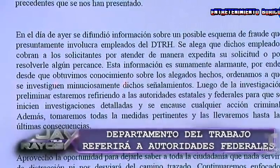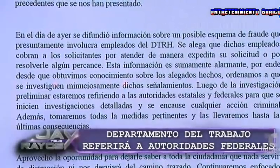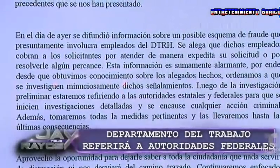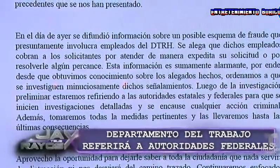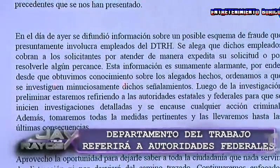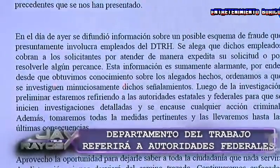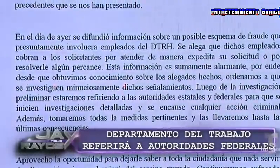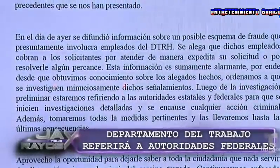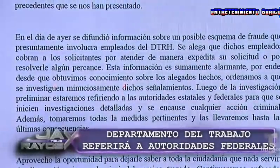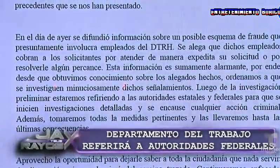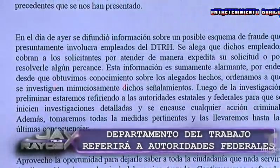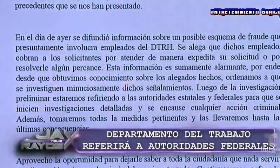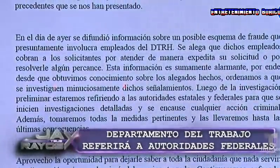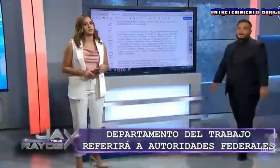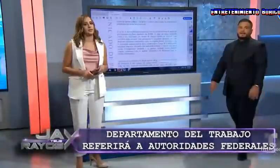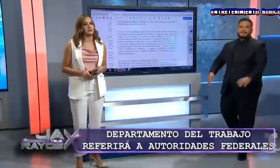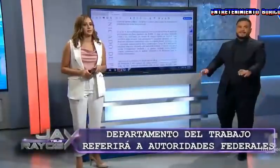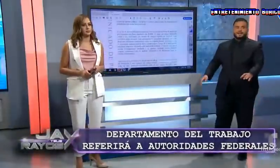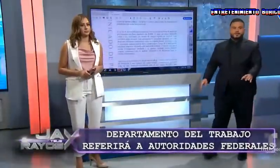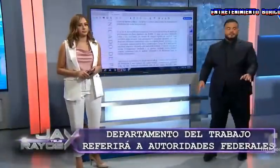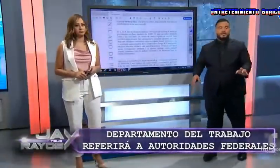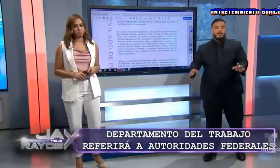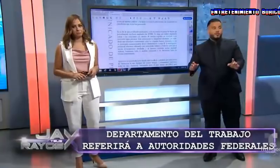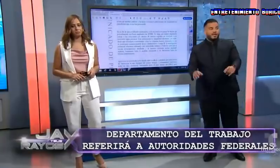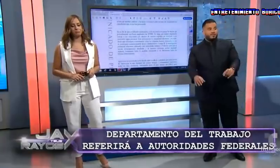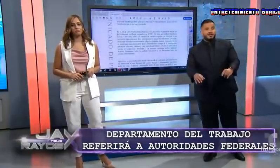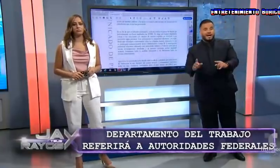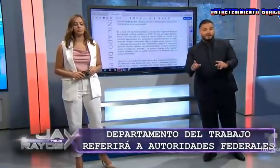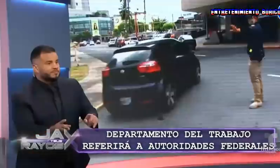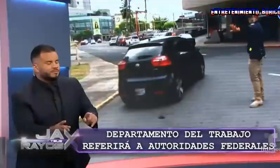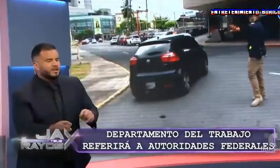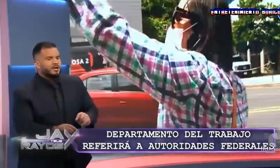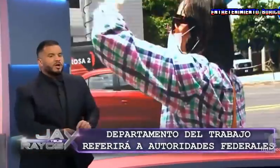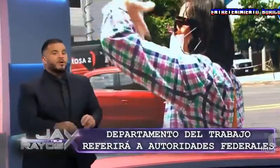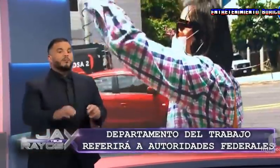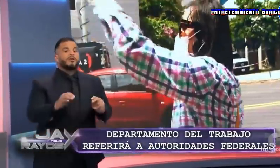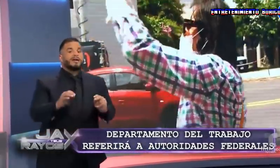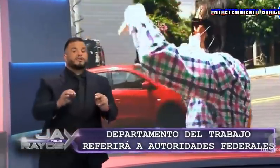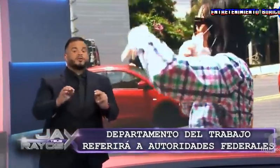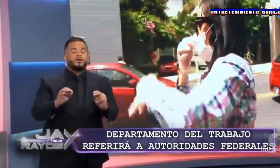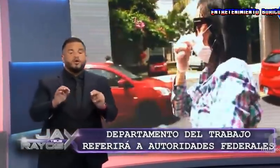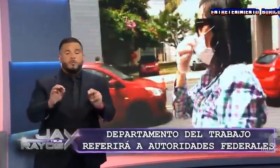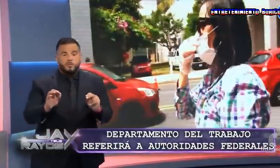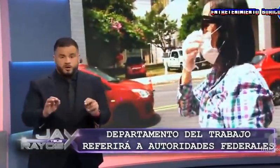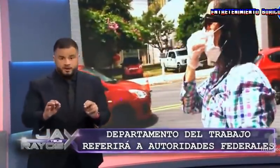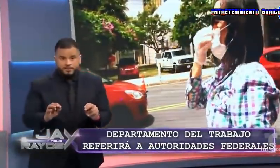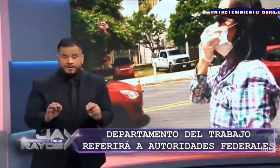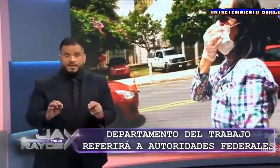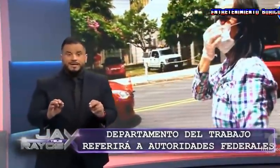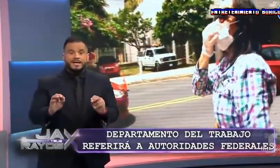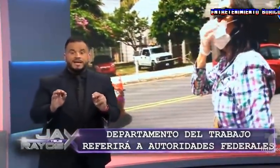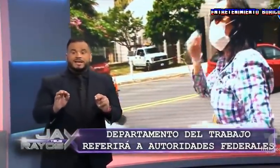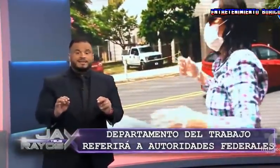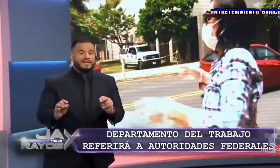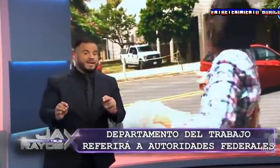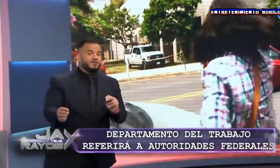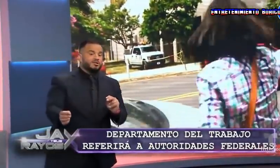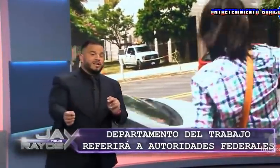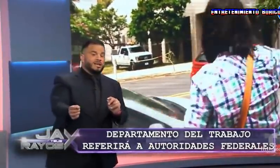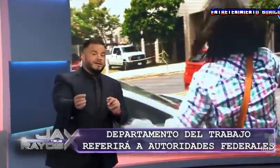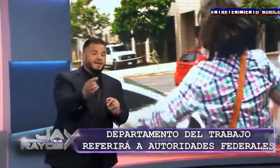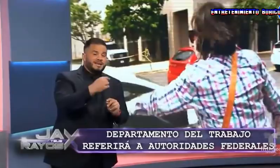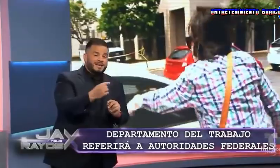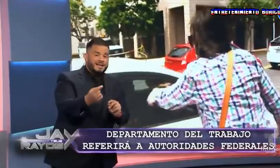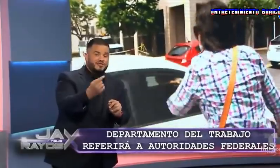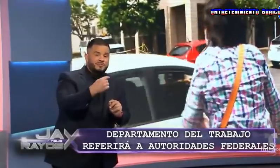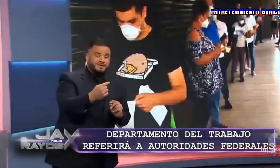las llevaremos hasta las últimas consecuencias. Secretario, le voy a dar un la. Busque todos los PUA, que era gente que